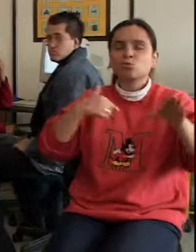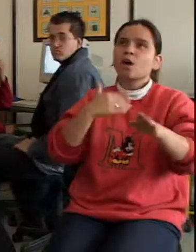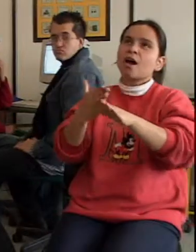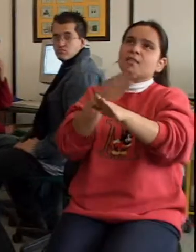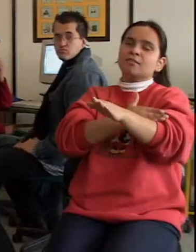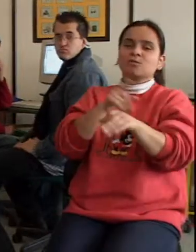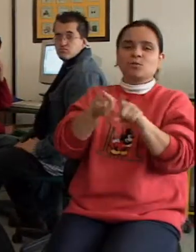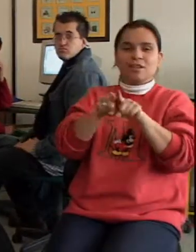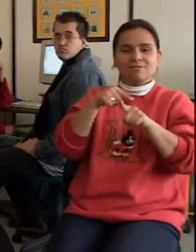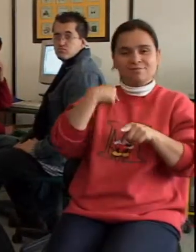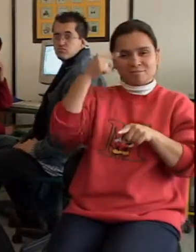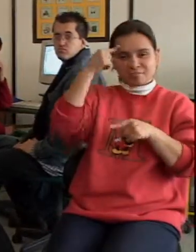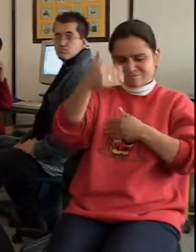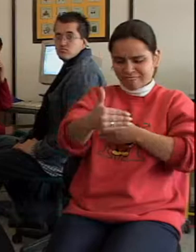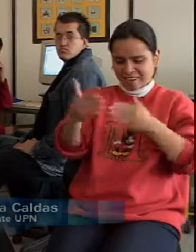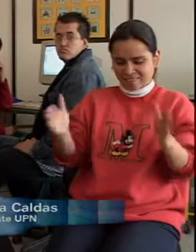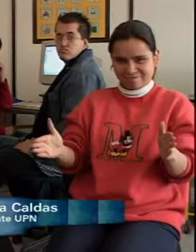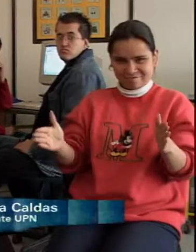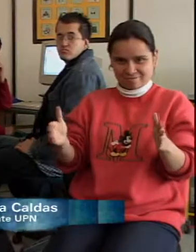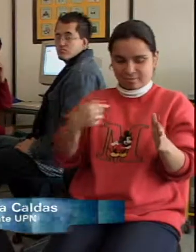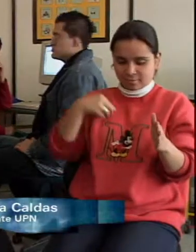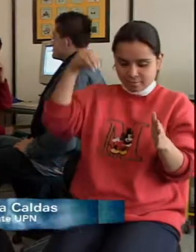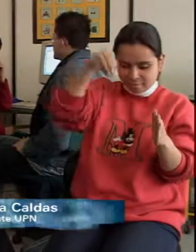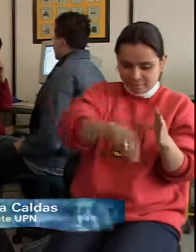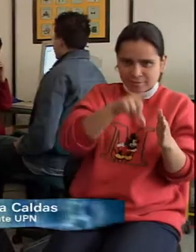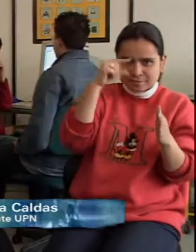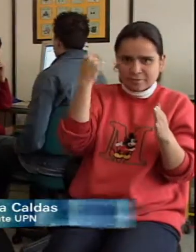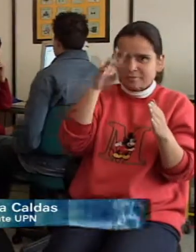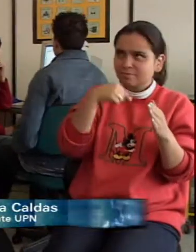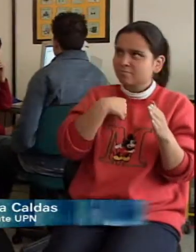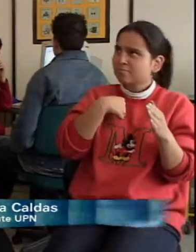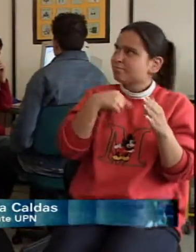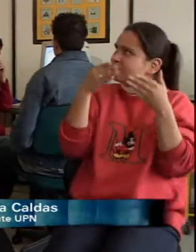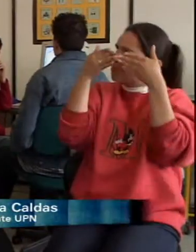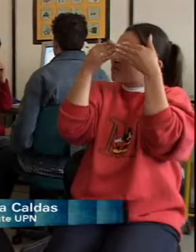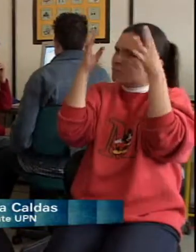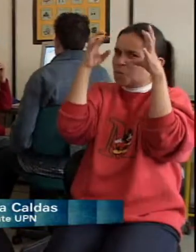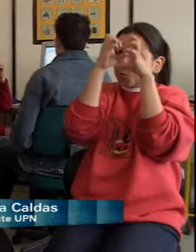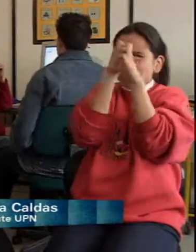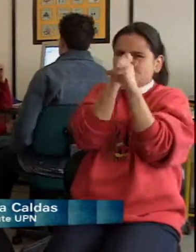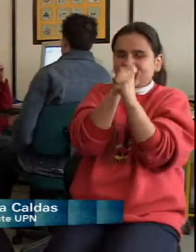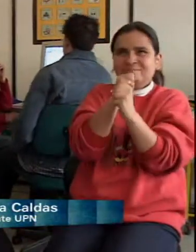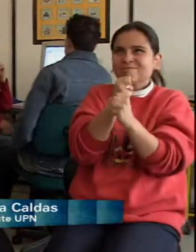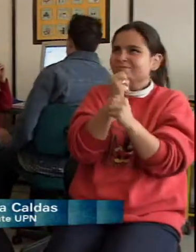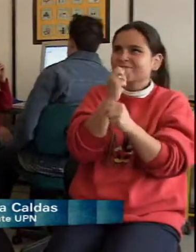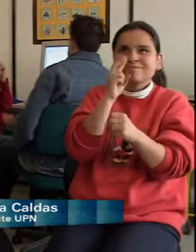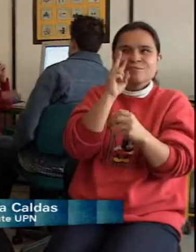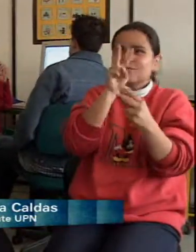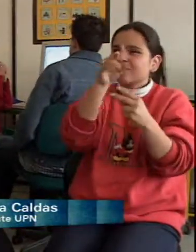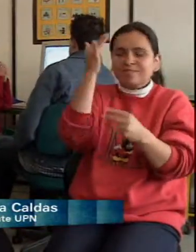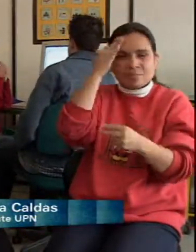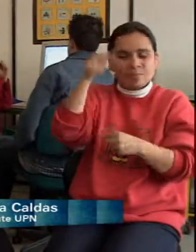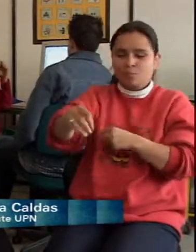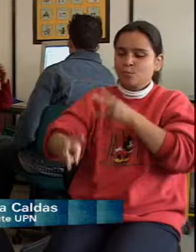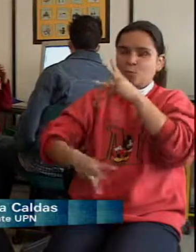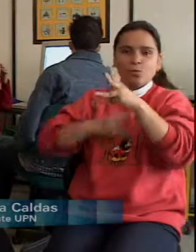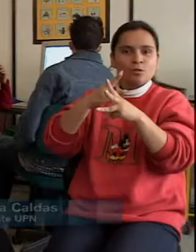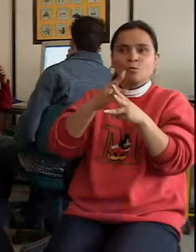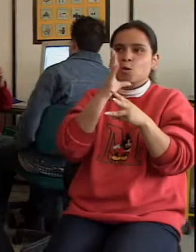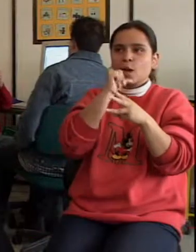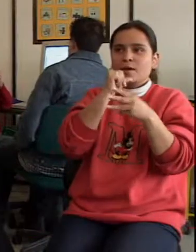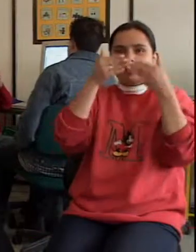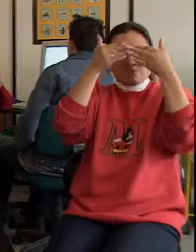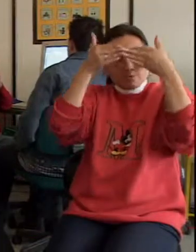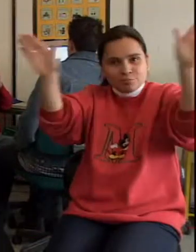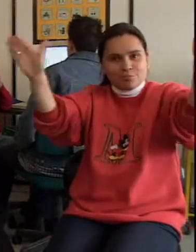Es una experiencia, yo siento, es una experiencia muy rica. Yo siento que antes estaba en una caja, como oscura. Ahí no